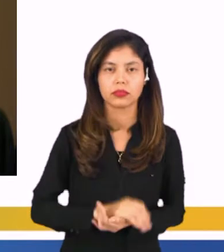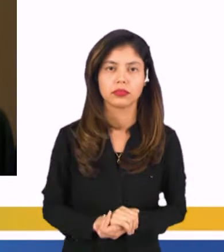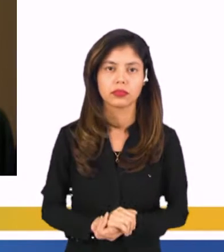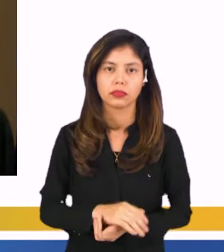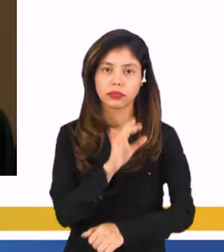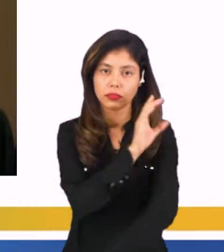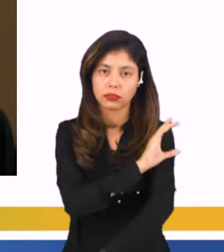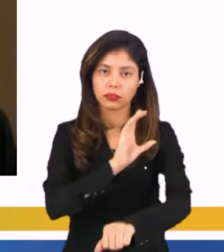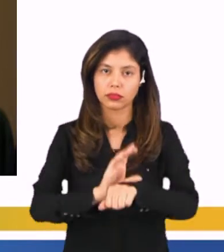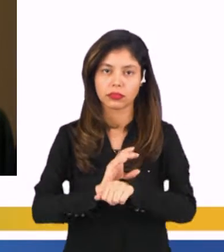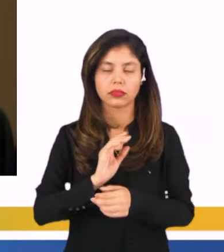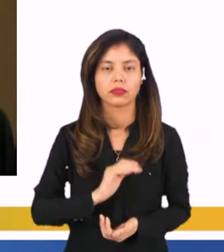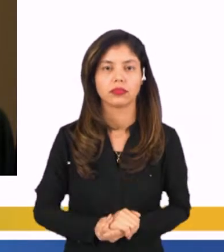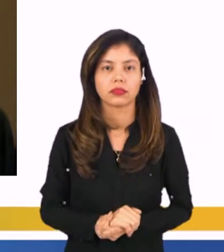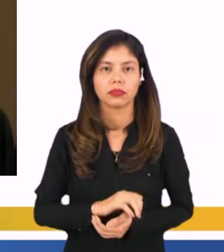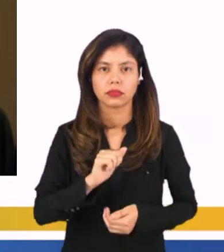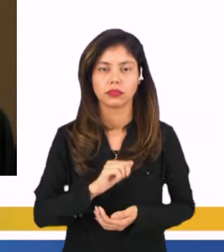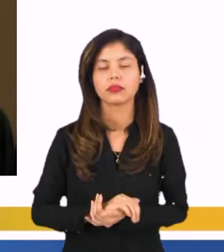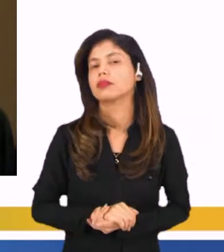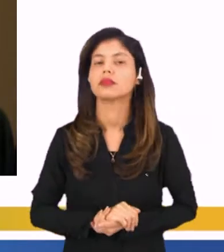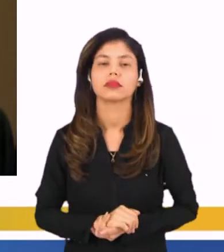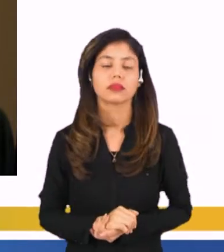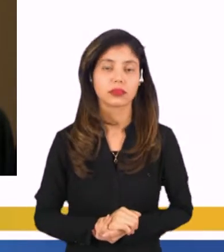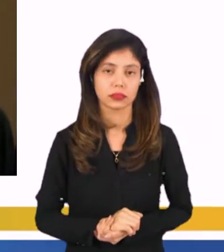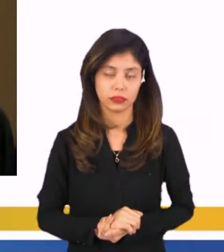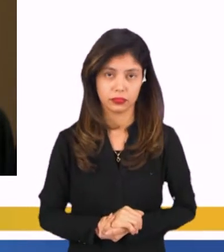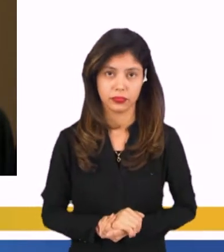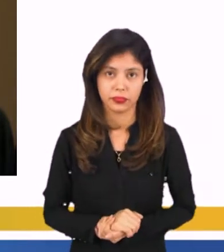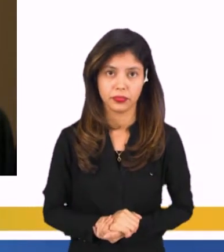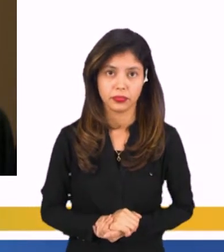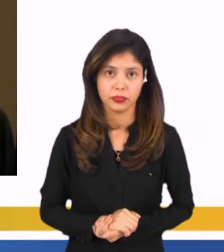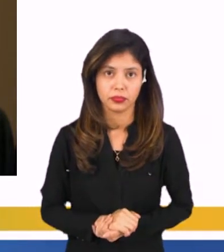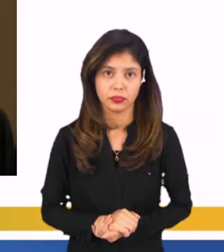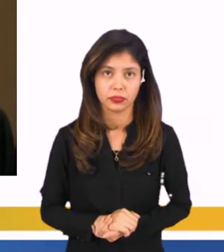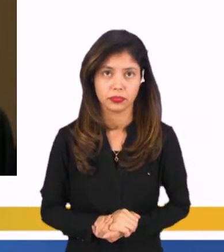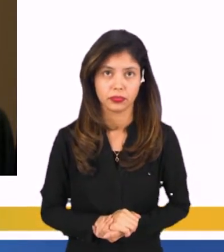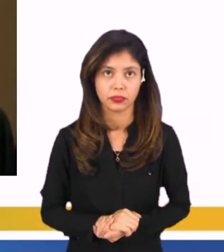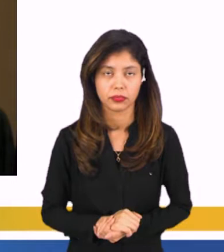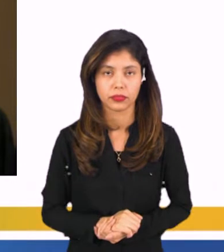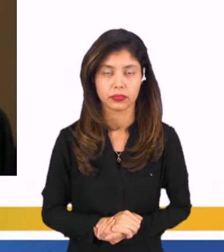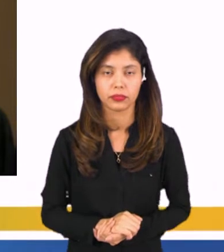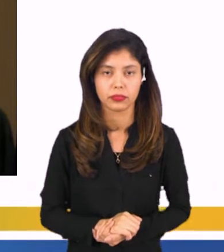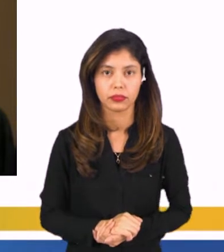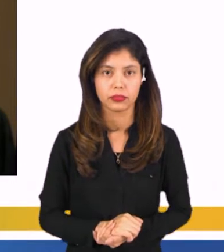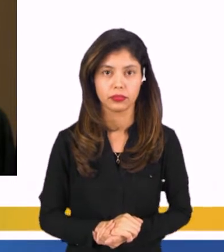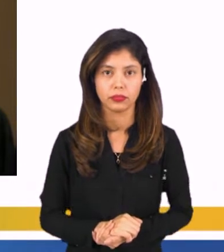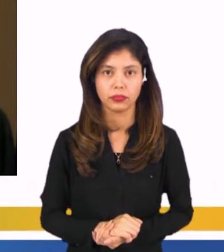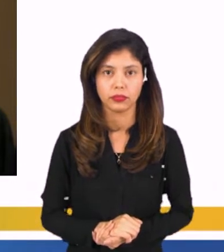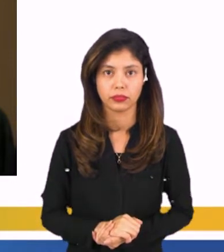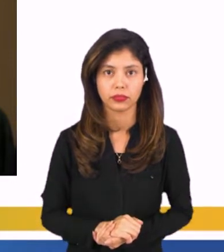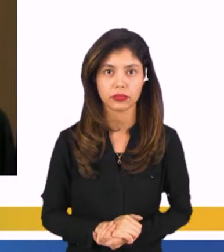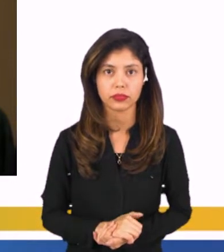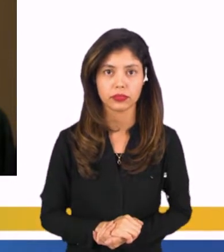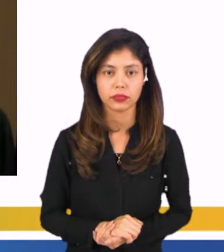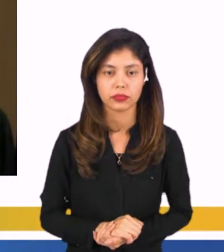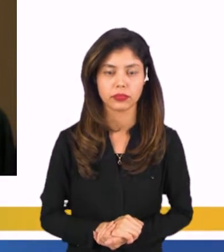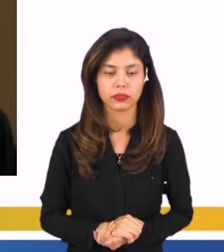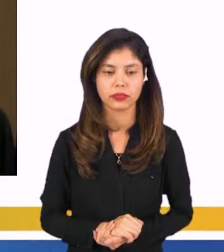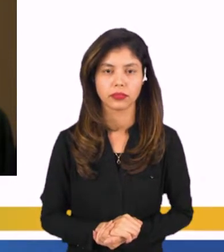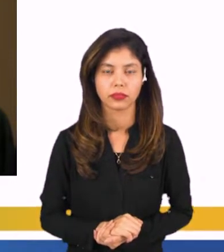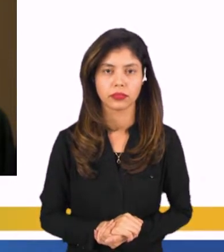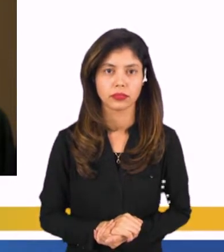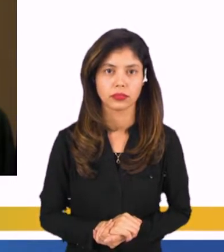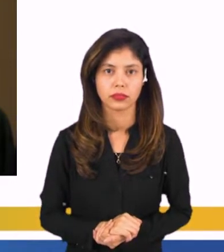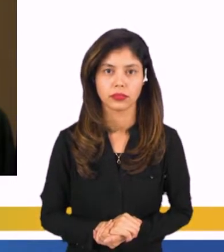cultura latinoamericana, ¿ok? Después de más de 30 años, Perú ha vuelto a un mundial, pero no